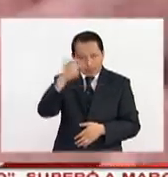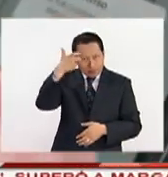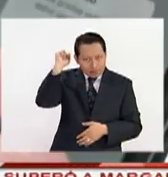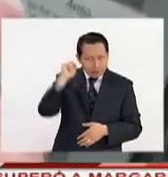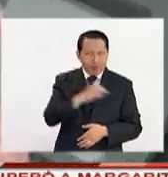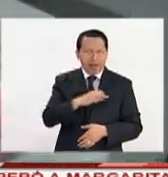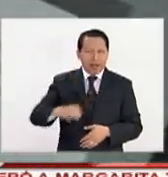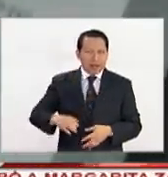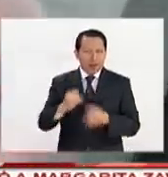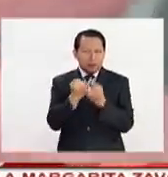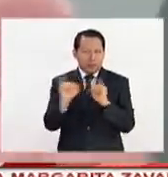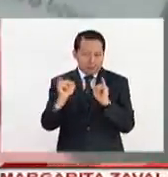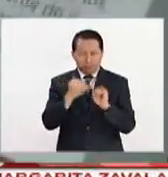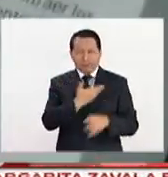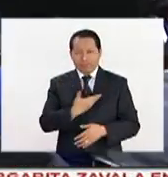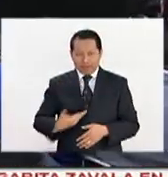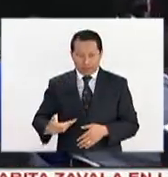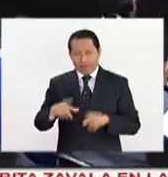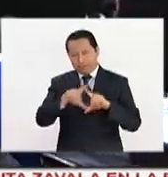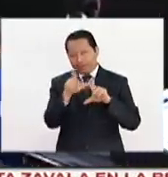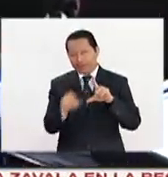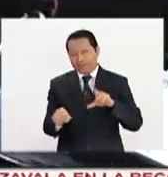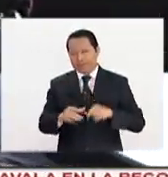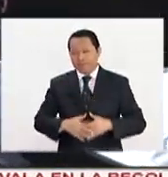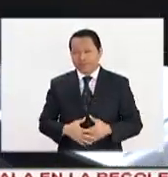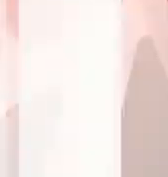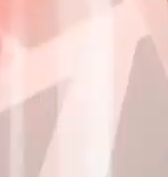candidatos independientes a la presidencia de la República.